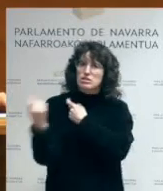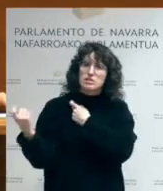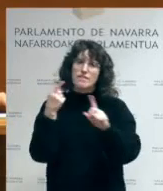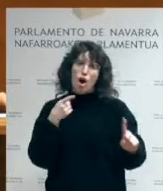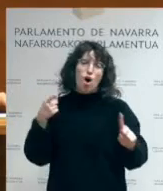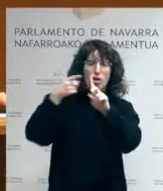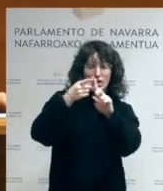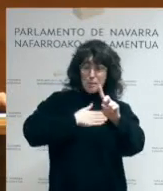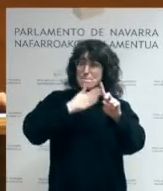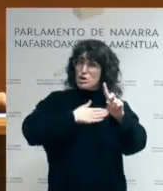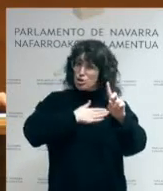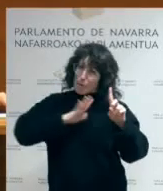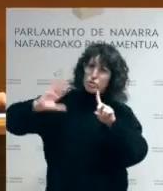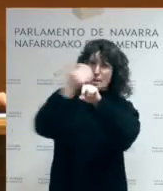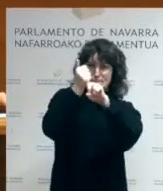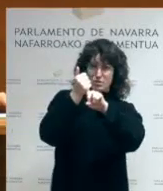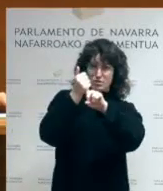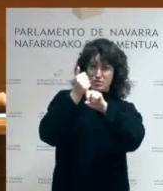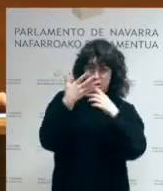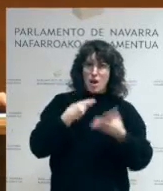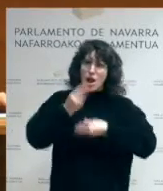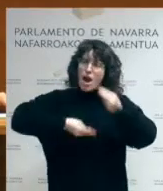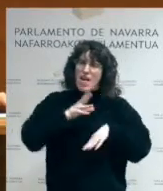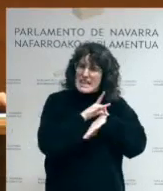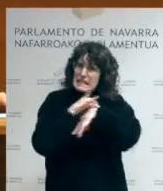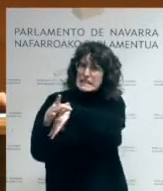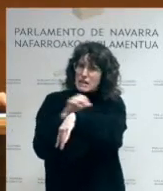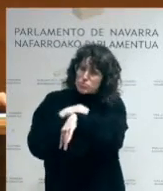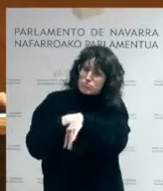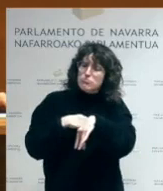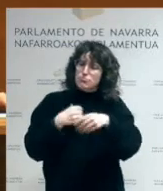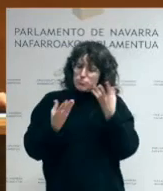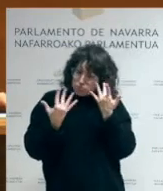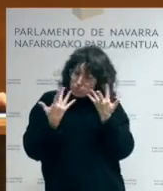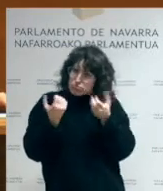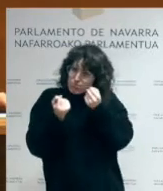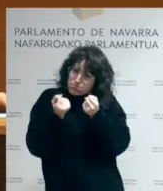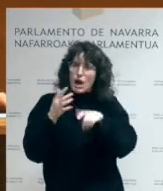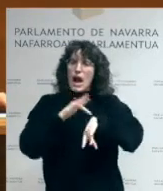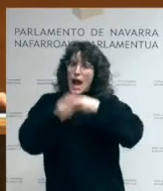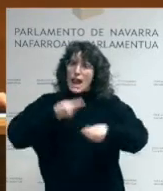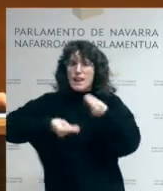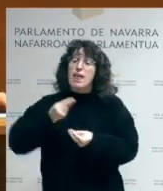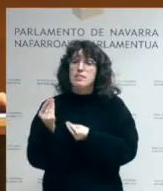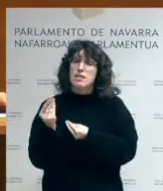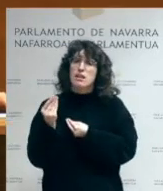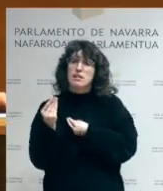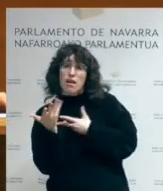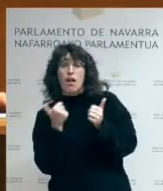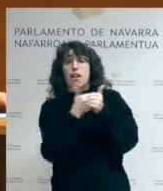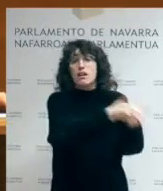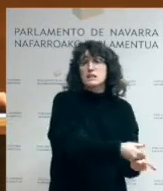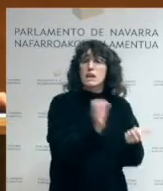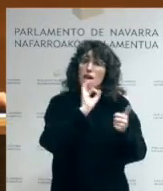objetivos propios, ejercerlo con el timón entre las manos y sin dejarse llevar por olas o por el rumbo que marquen otros.